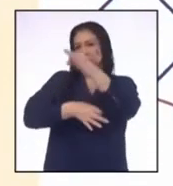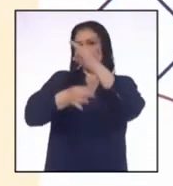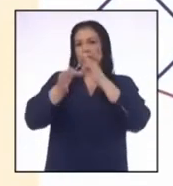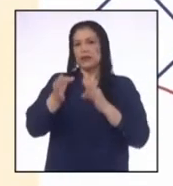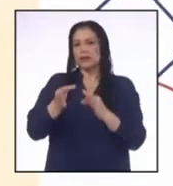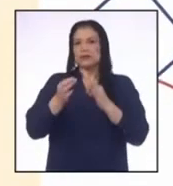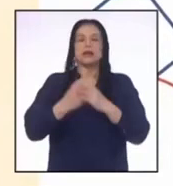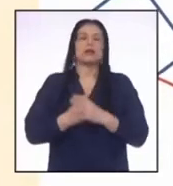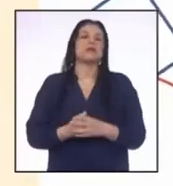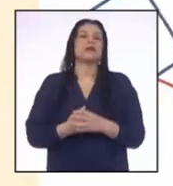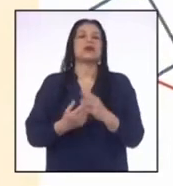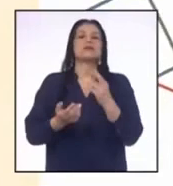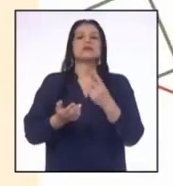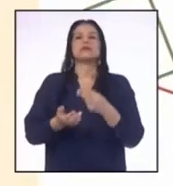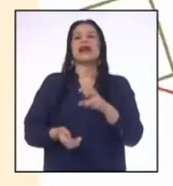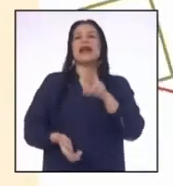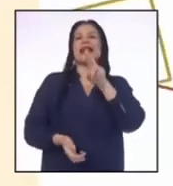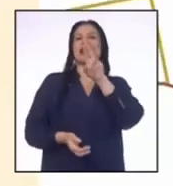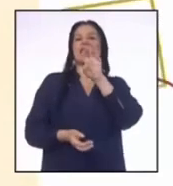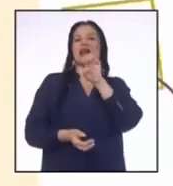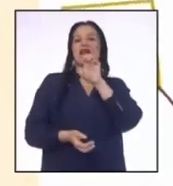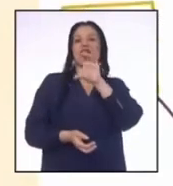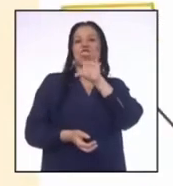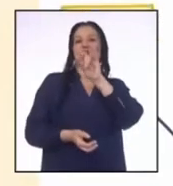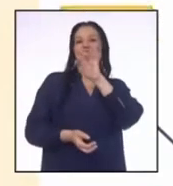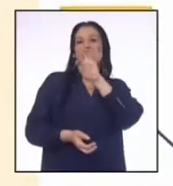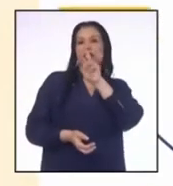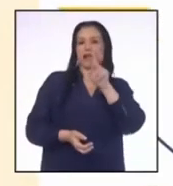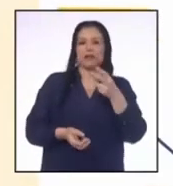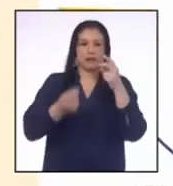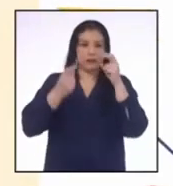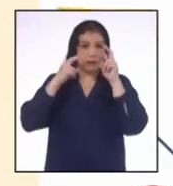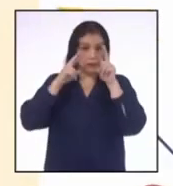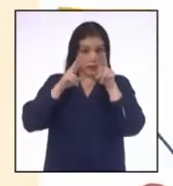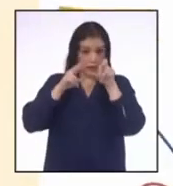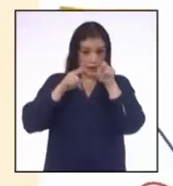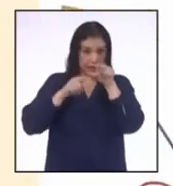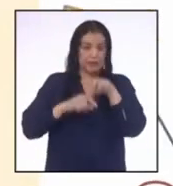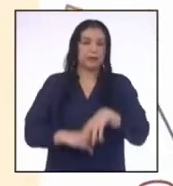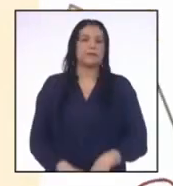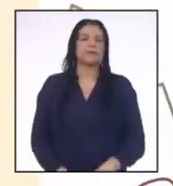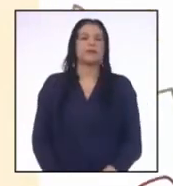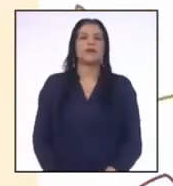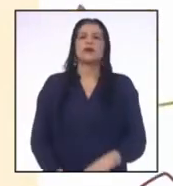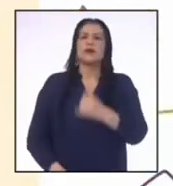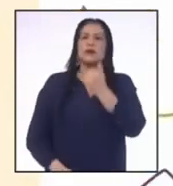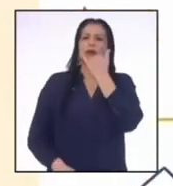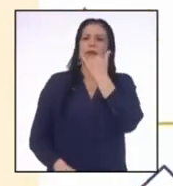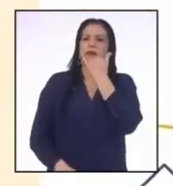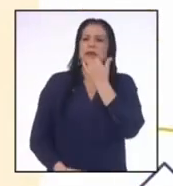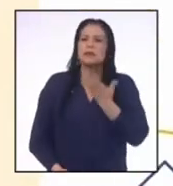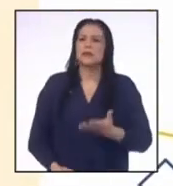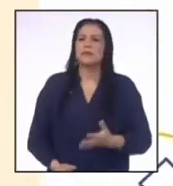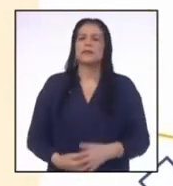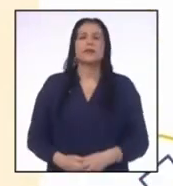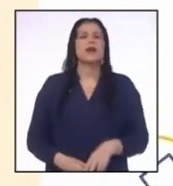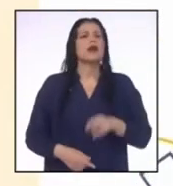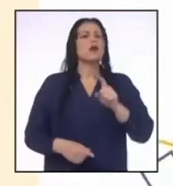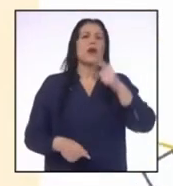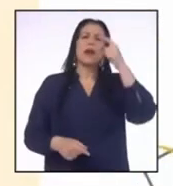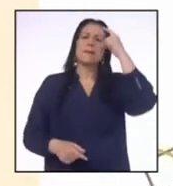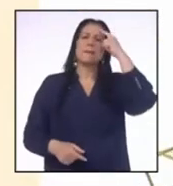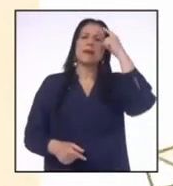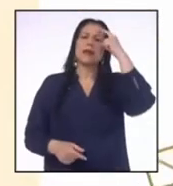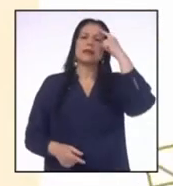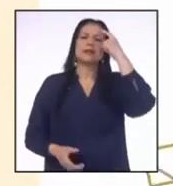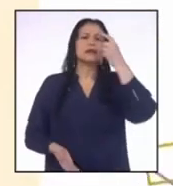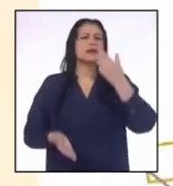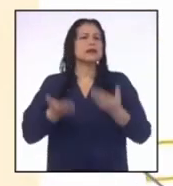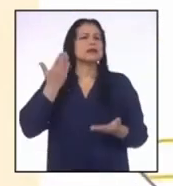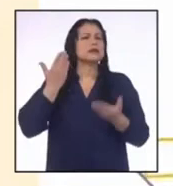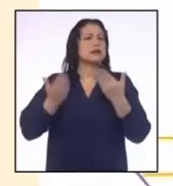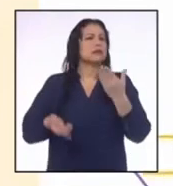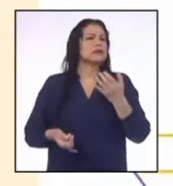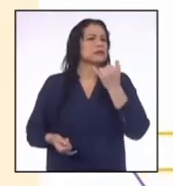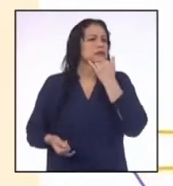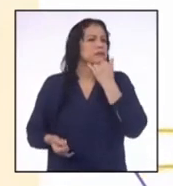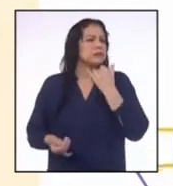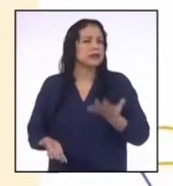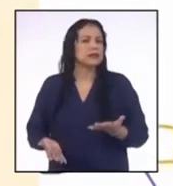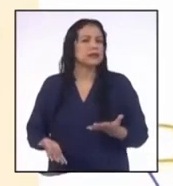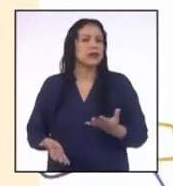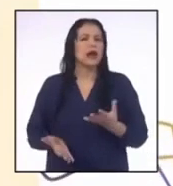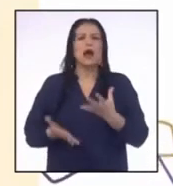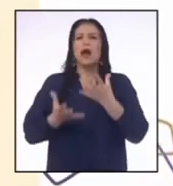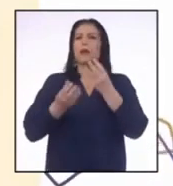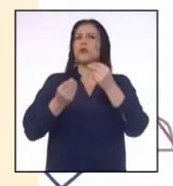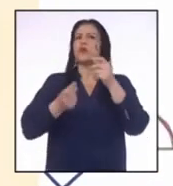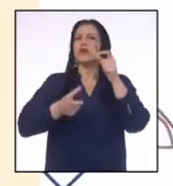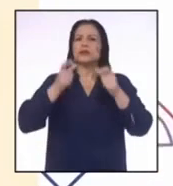por recurrentes. Y fíjense bien aquí. ¿Qué pasó, profesora? ¿Qué creen que puede estar pasando?